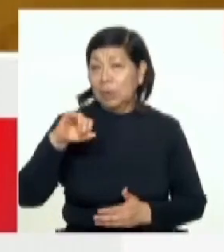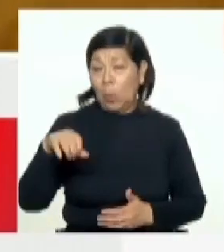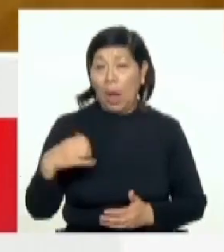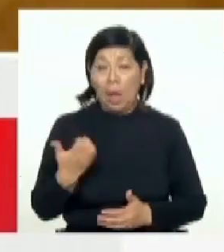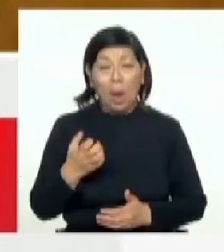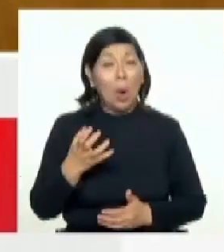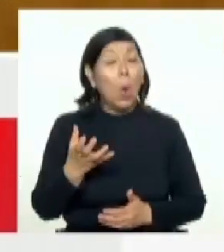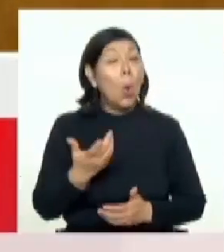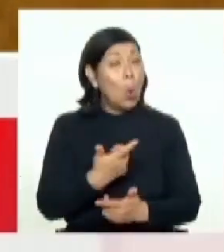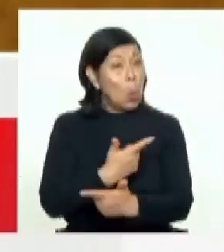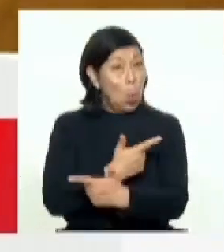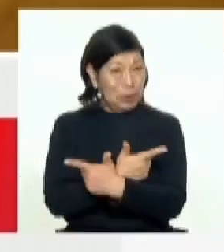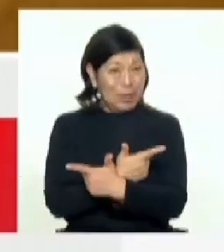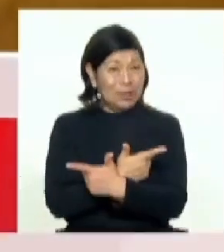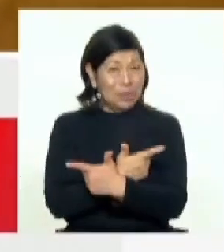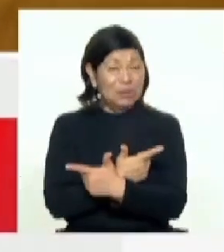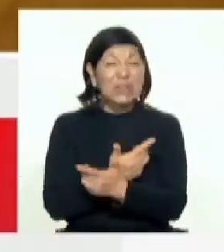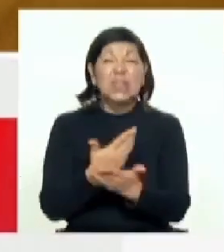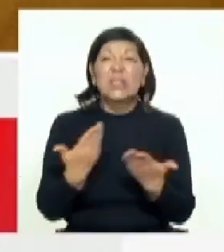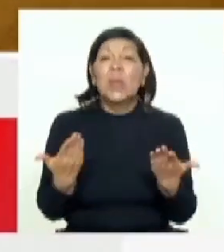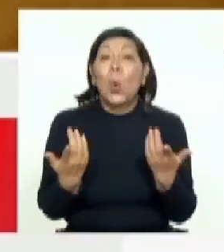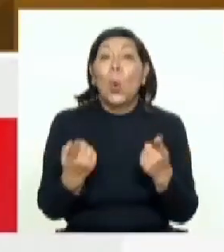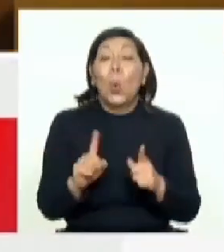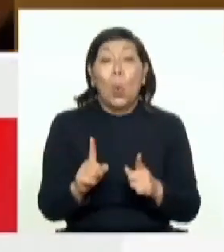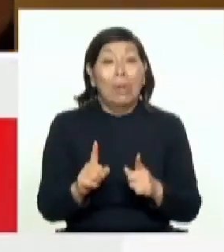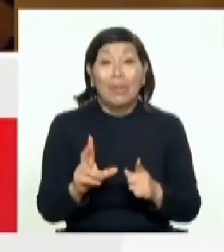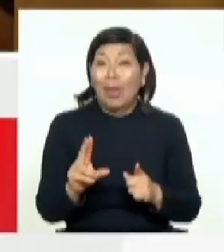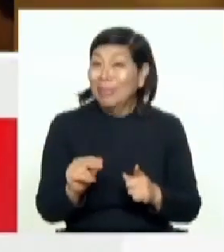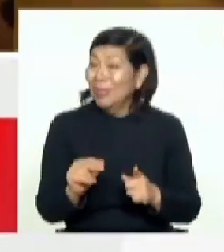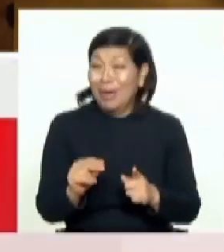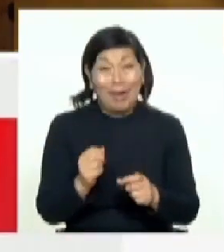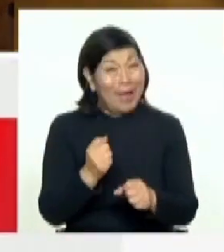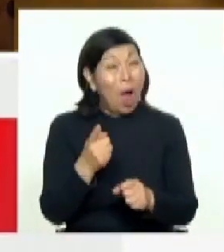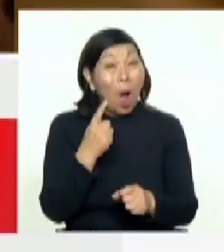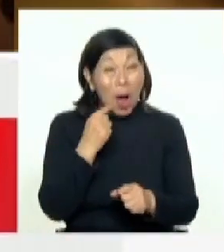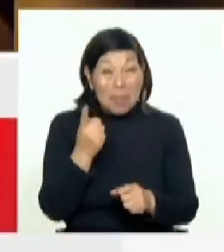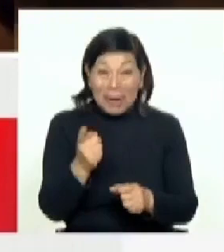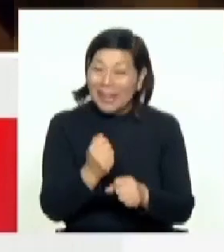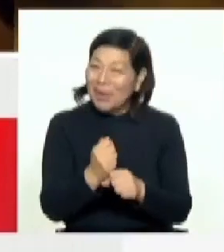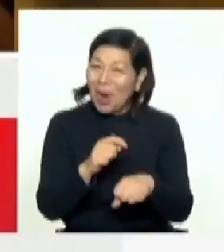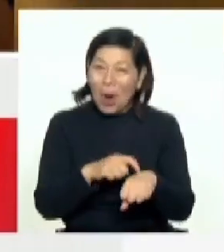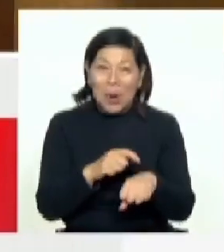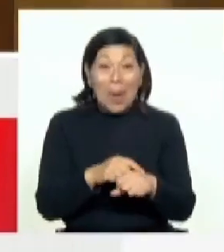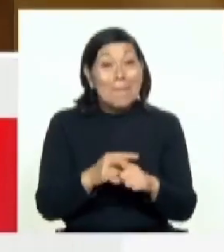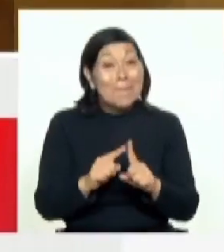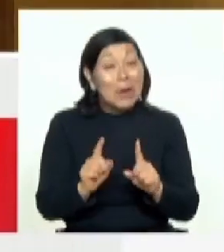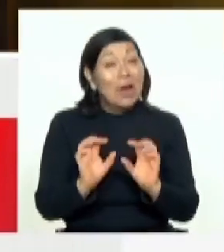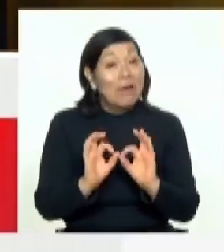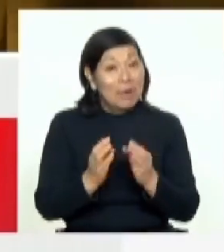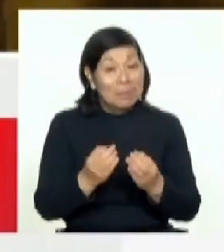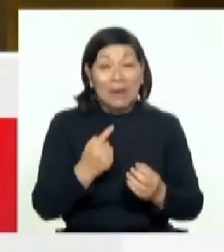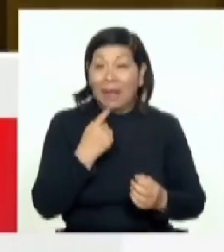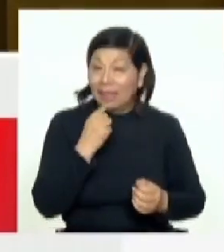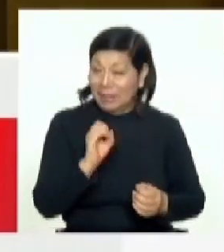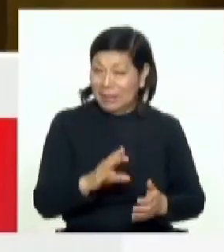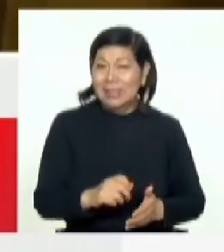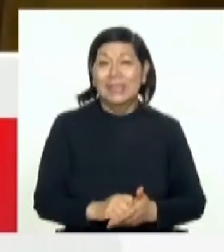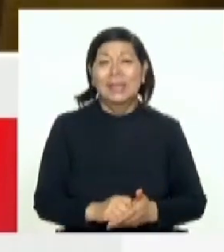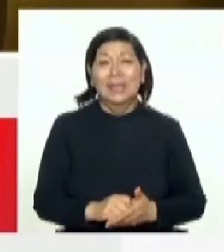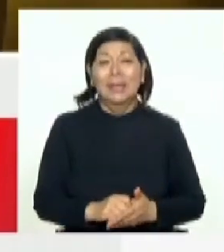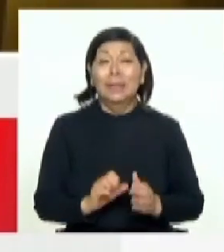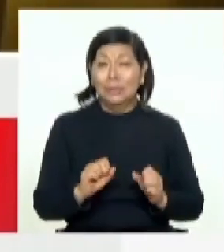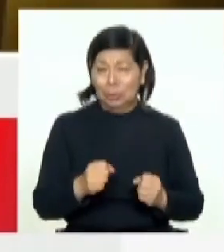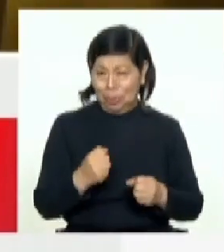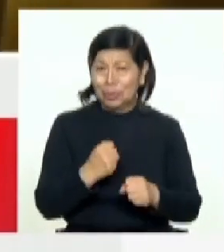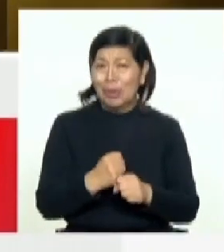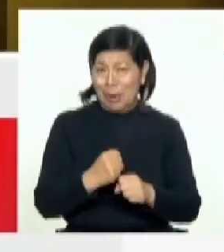Lurigancho dijeron de que esto se produjo cuando ellos no estaban en horario laboral. Sin embargo, la familia tiene otra versión. Ustedes aseguran de que